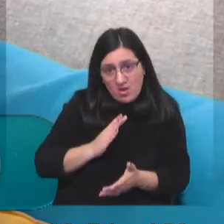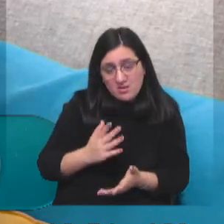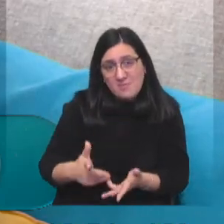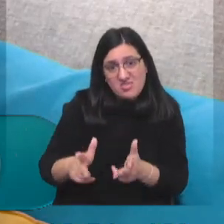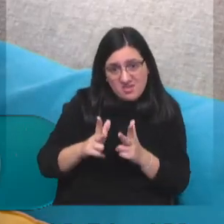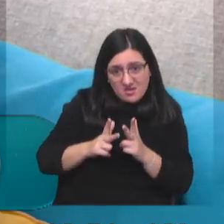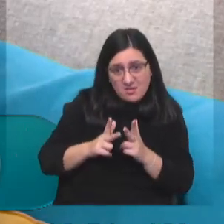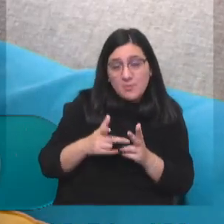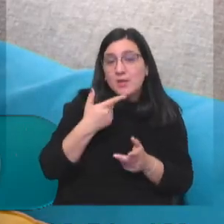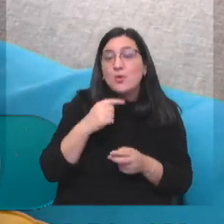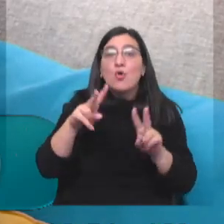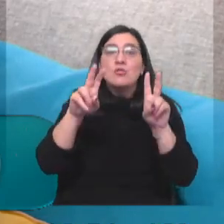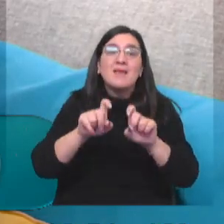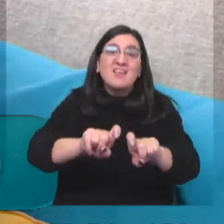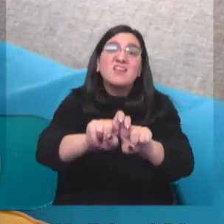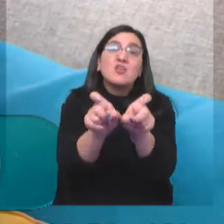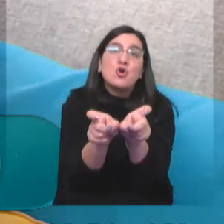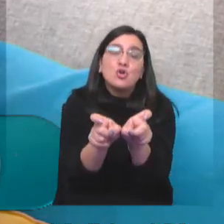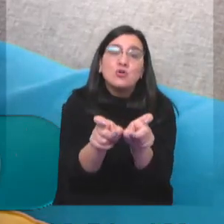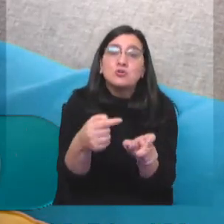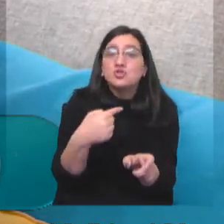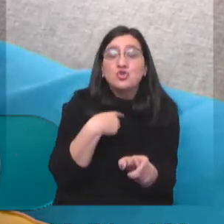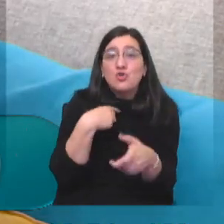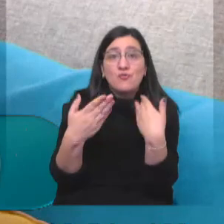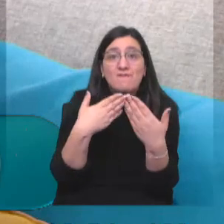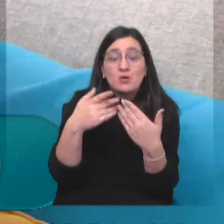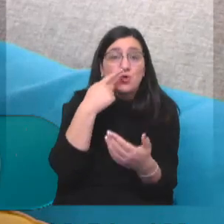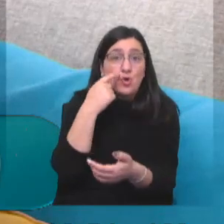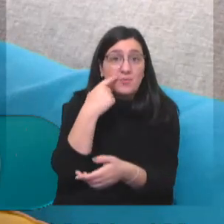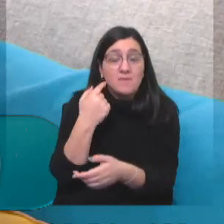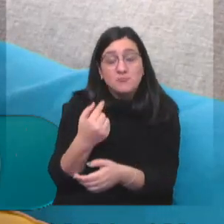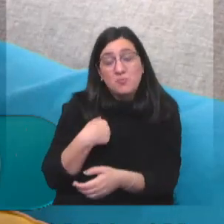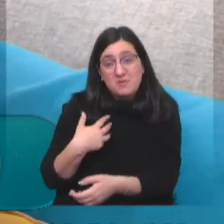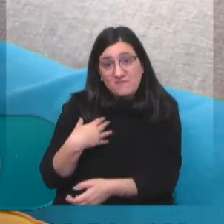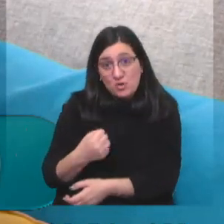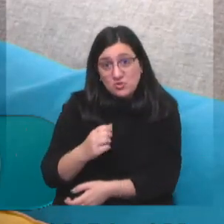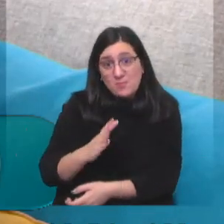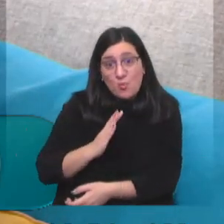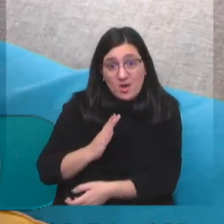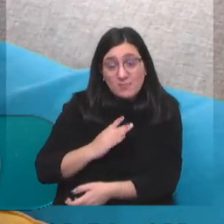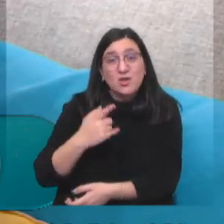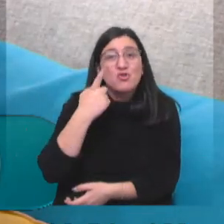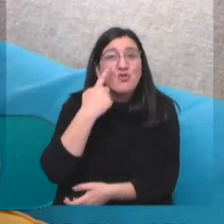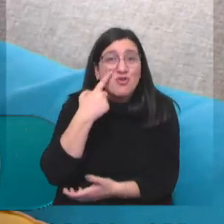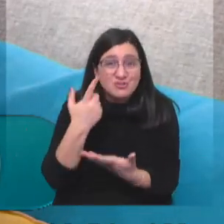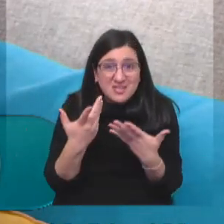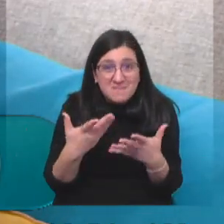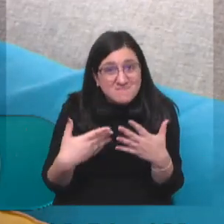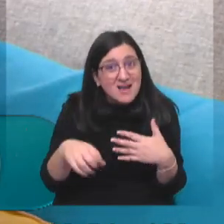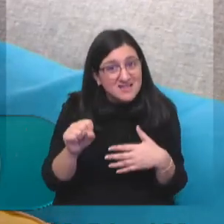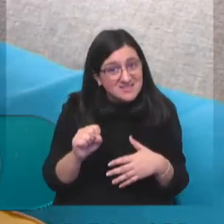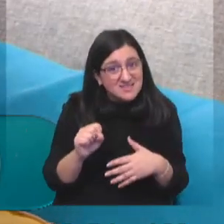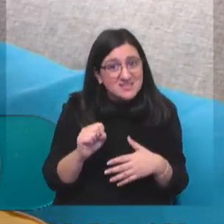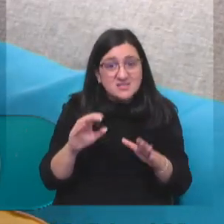O sea, si hay un tema ginecológico, jamás voy a llamar a un ginecólogo, voy a llamar a una ginecóloga mujer. O sea, la idea es que sea eso. Ese es el